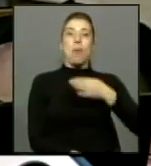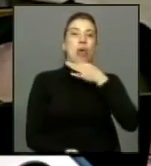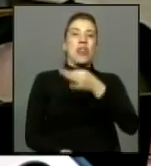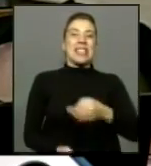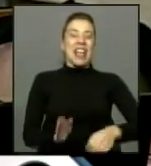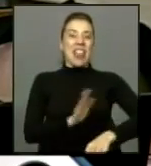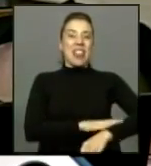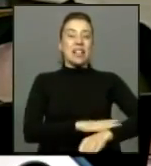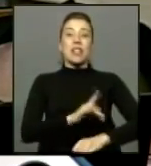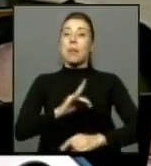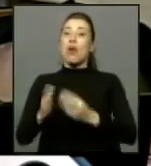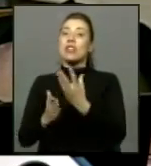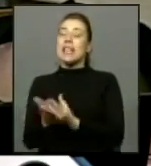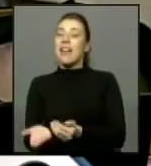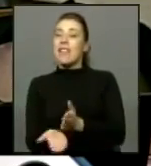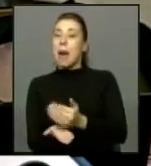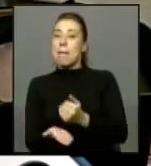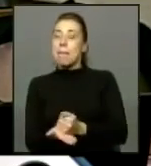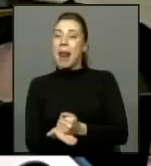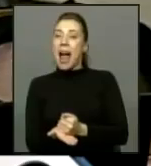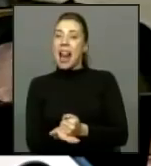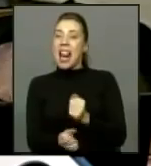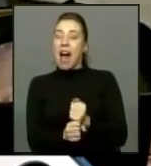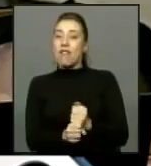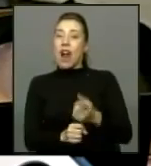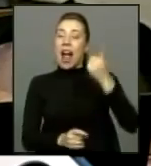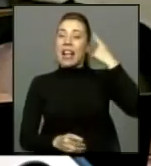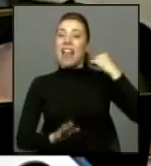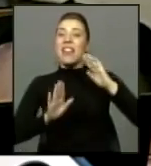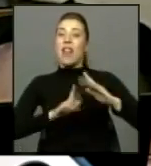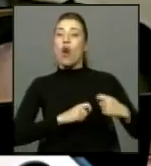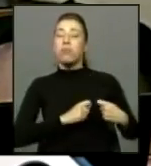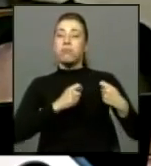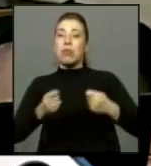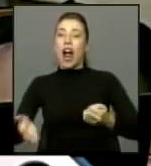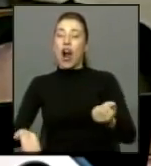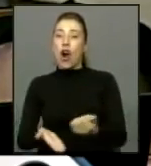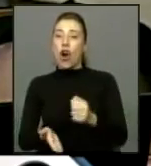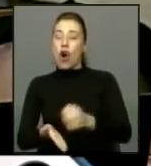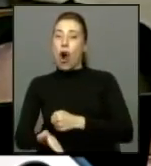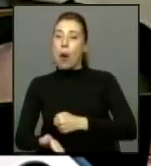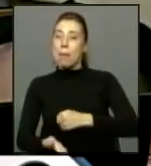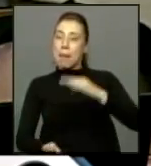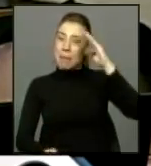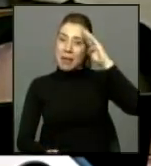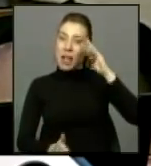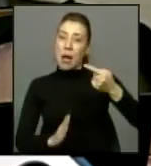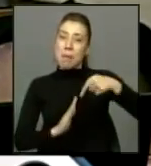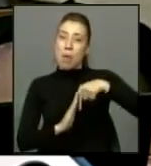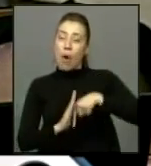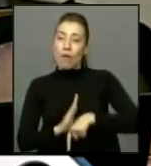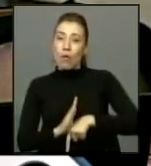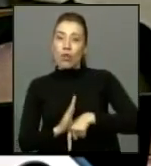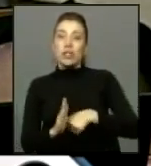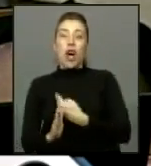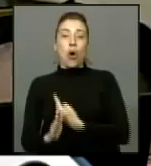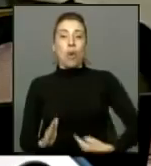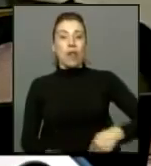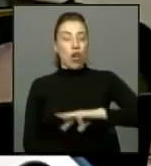termina con lo esencial del plan laboral impuesto a sangre y fuego por la dictadura, mantenido y profundizado por los gobiernos de la